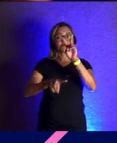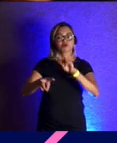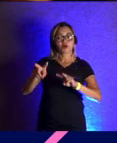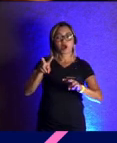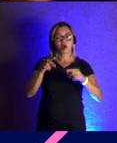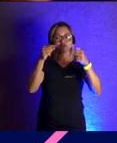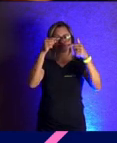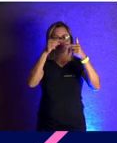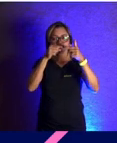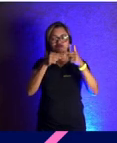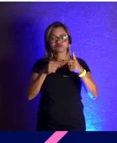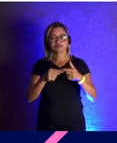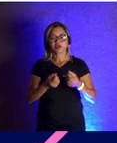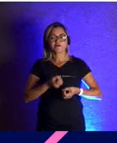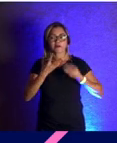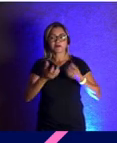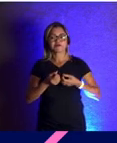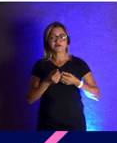nos acercan.